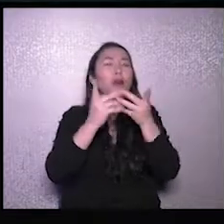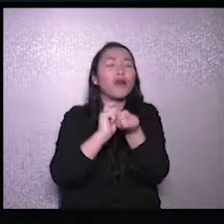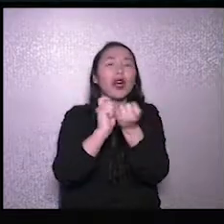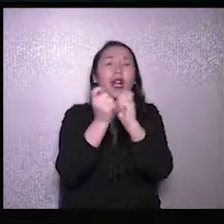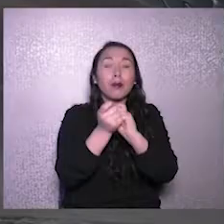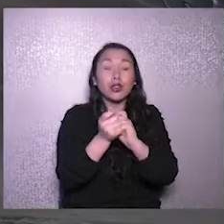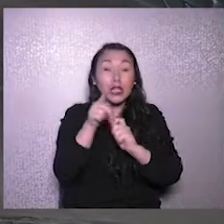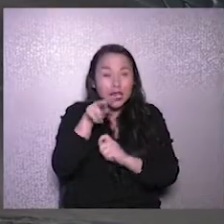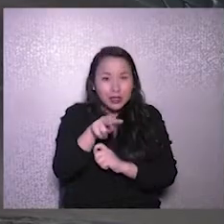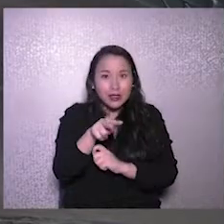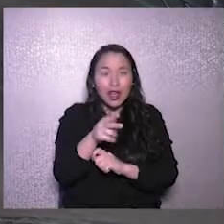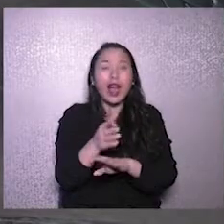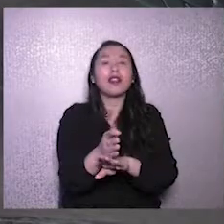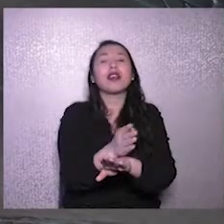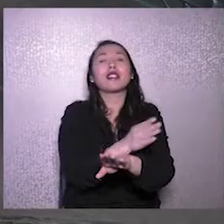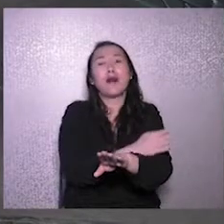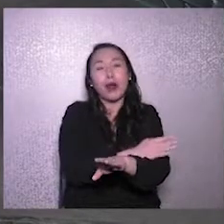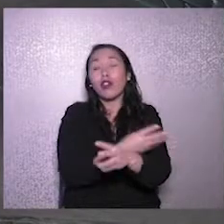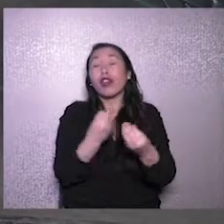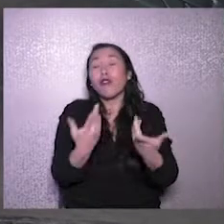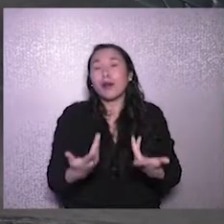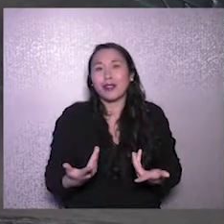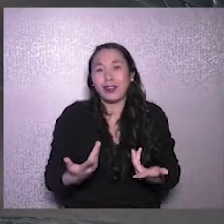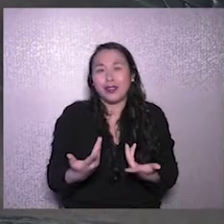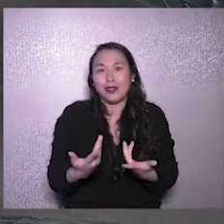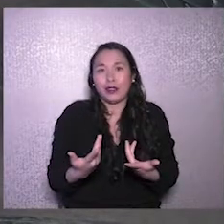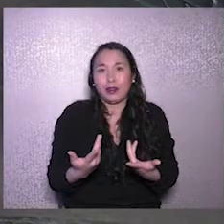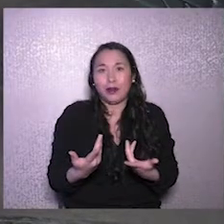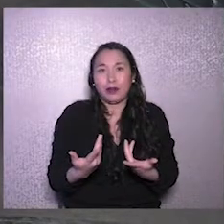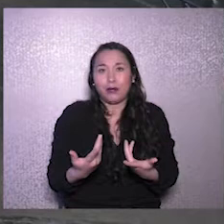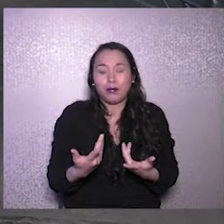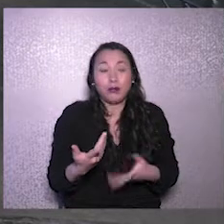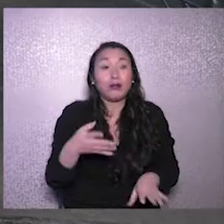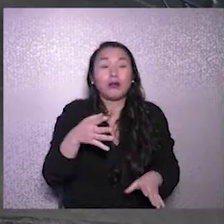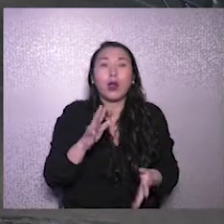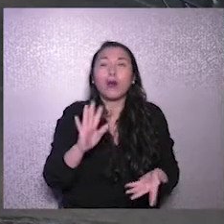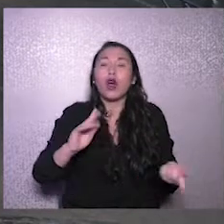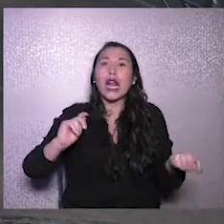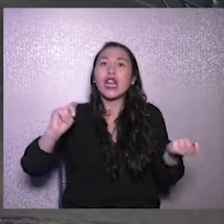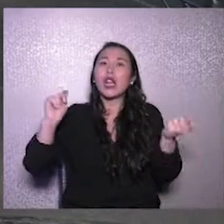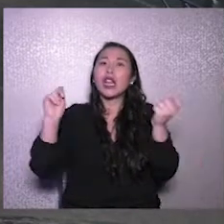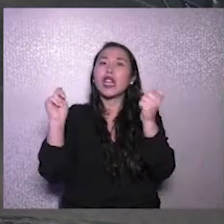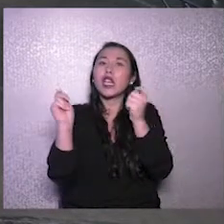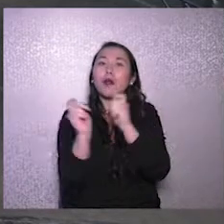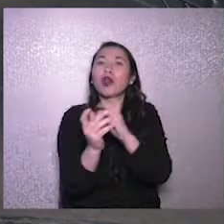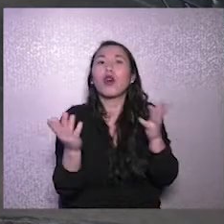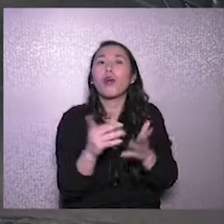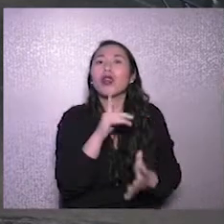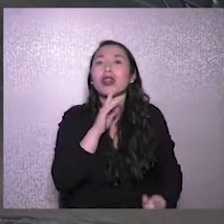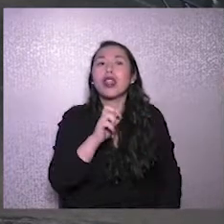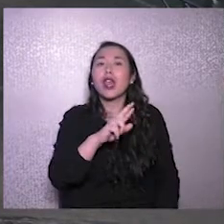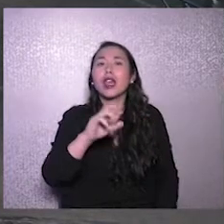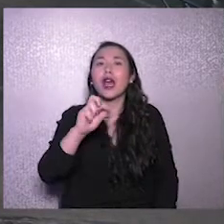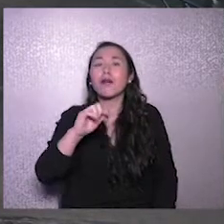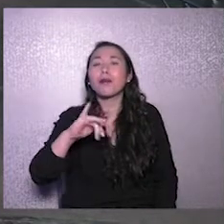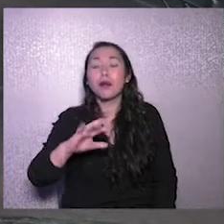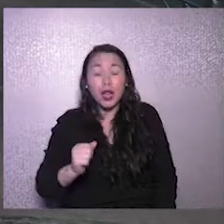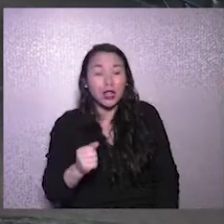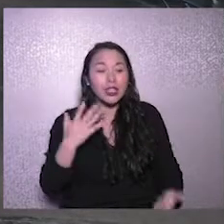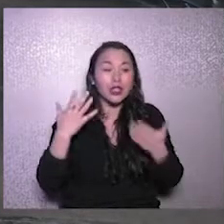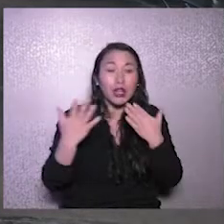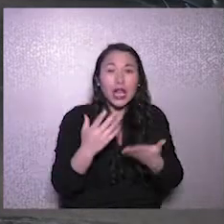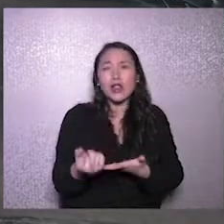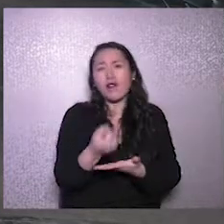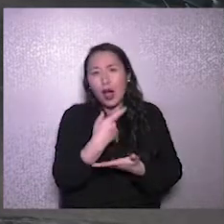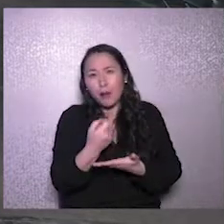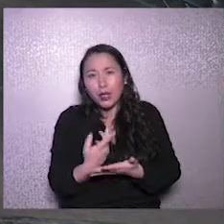Podemos anticiparnos a diagnósticos, podemos predecir evolución de efecto de terapia, efecto de psicoterapia, efecto de